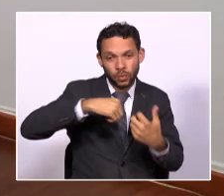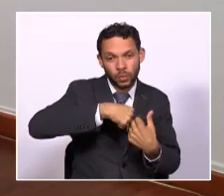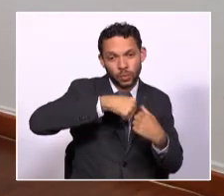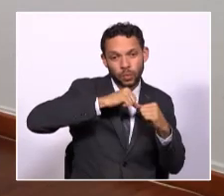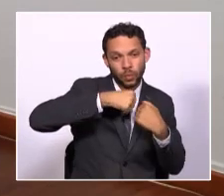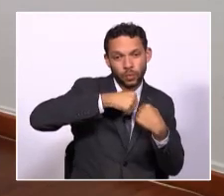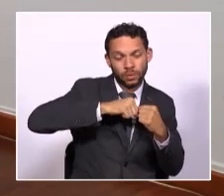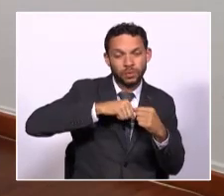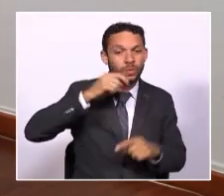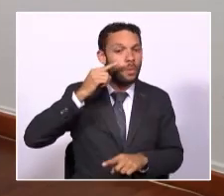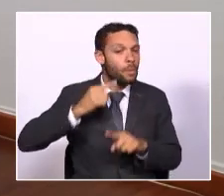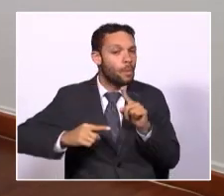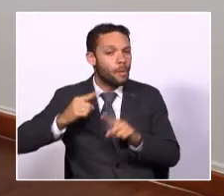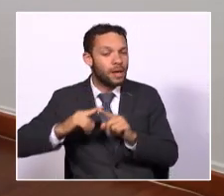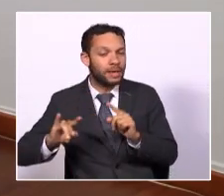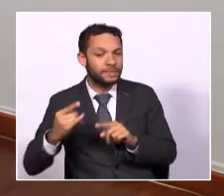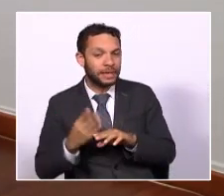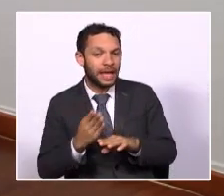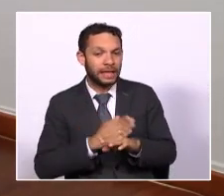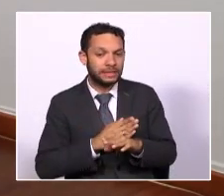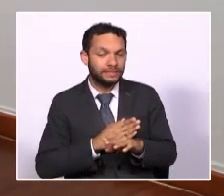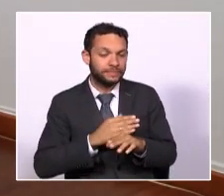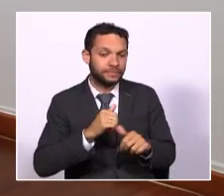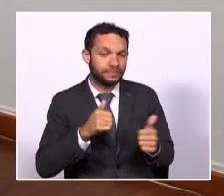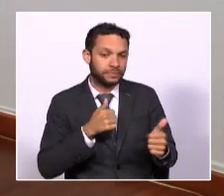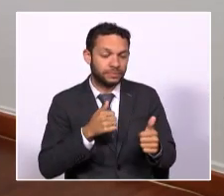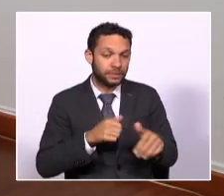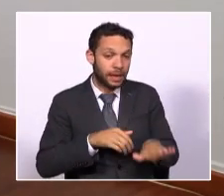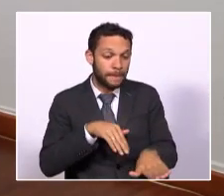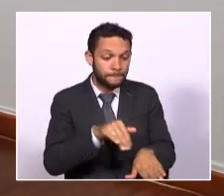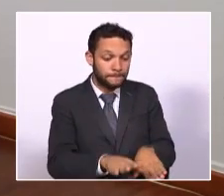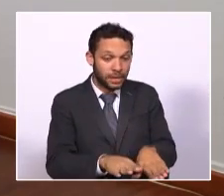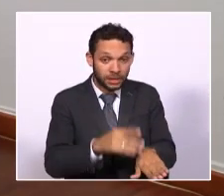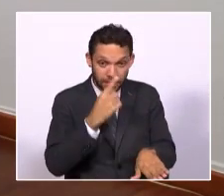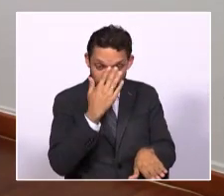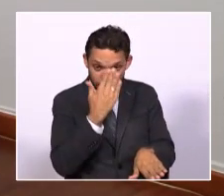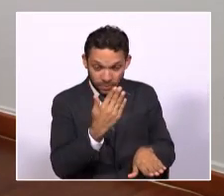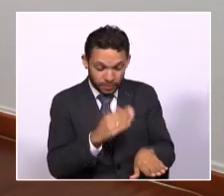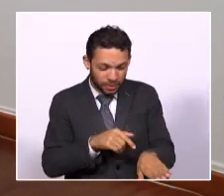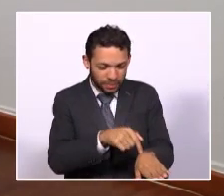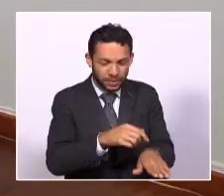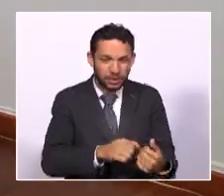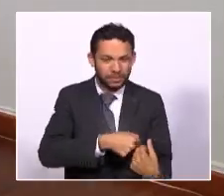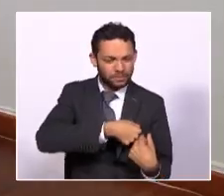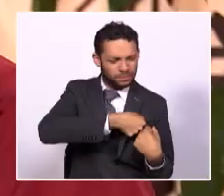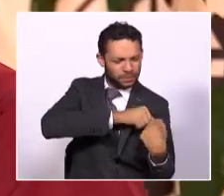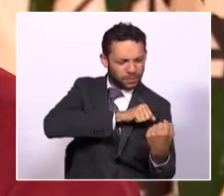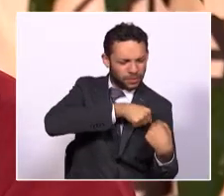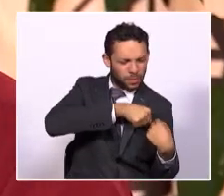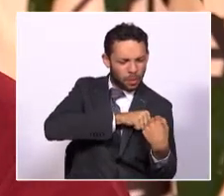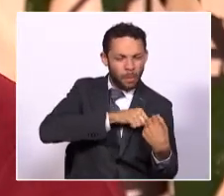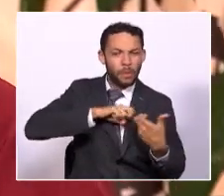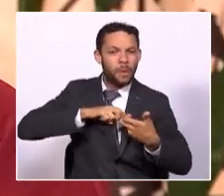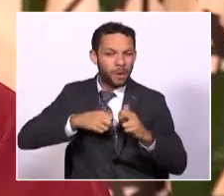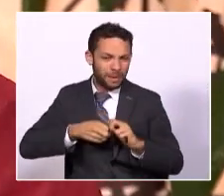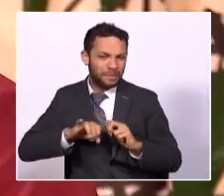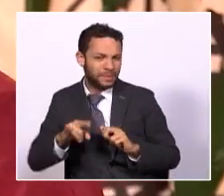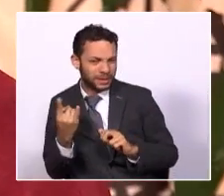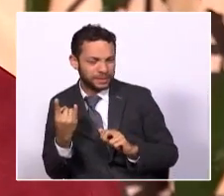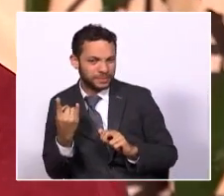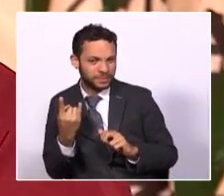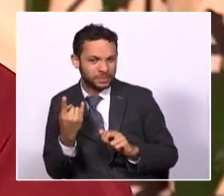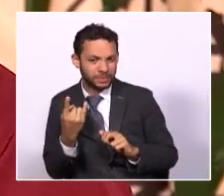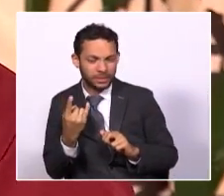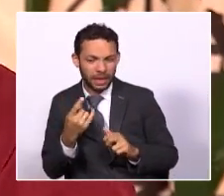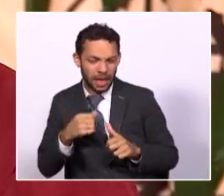nunca puede anteceder la punta del pie, ¿sí? Genera eso es una